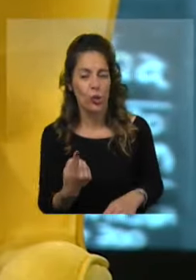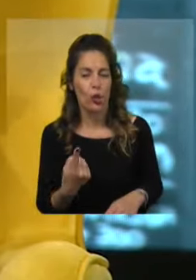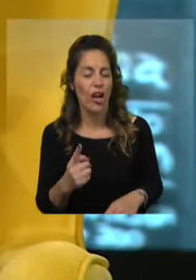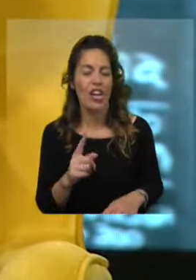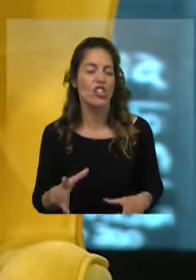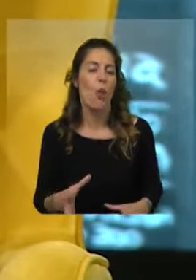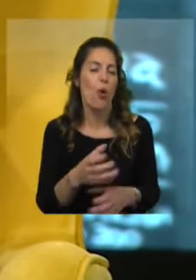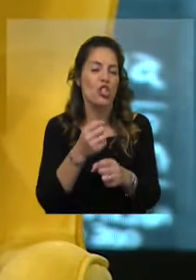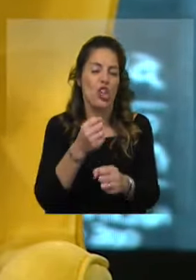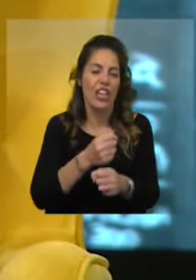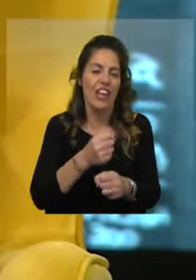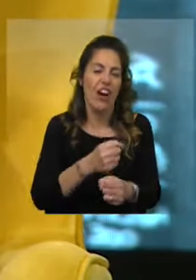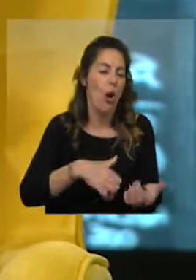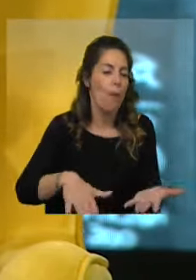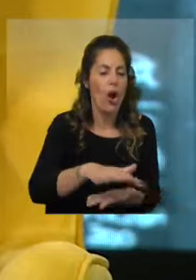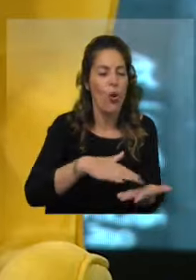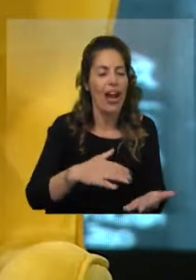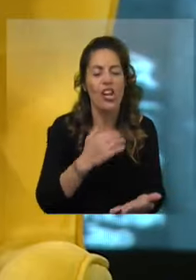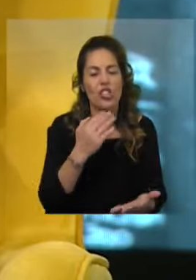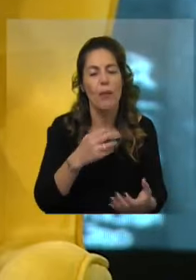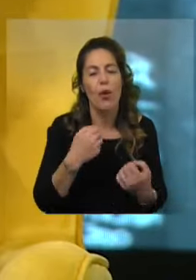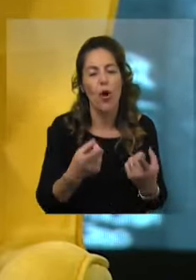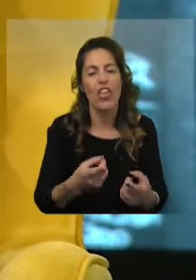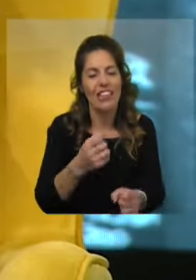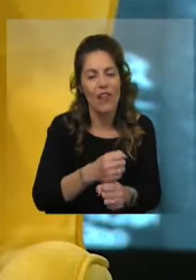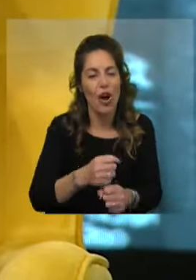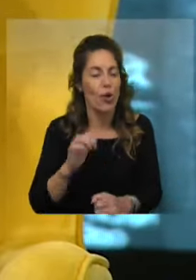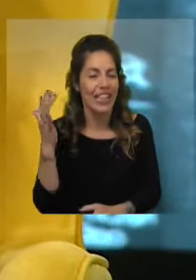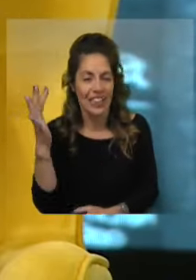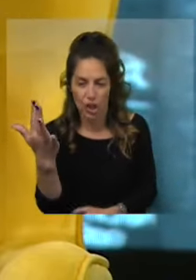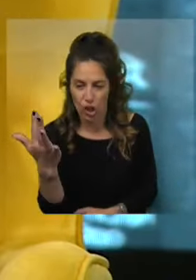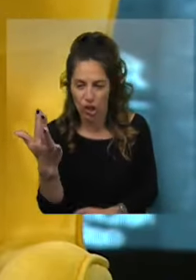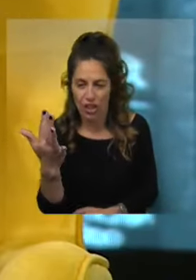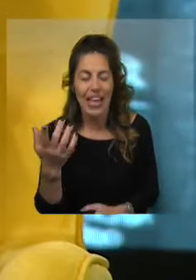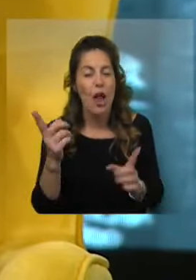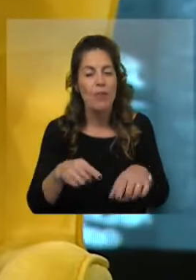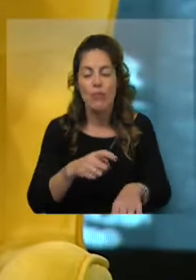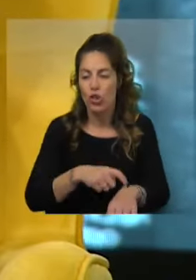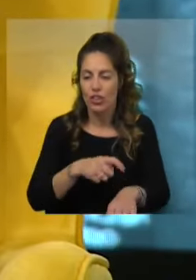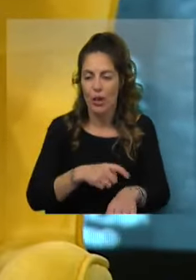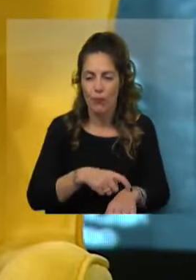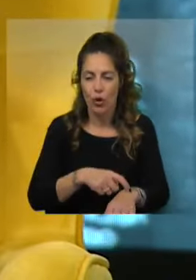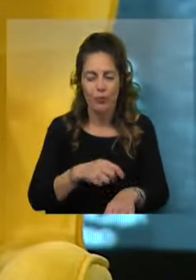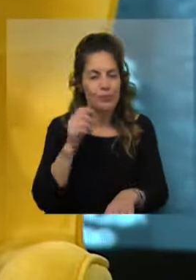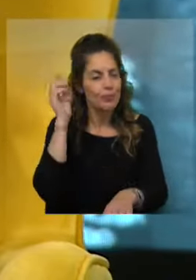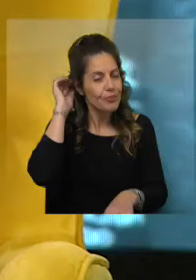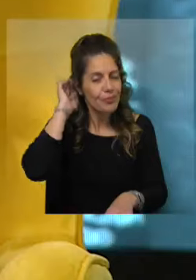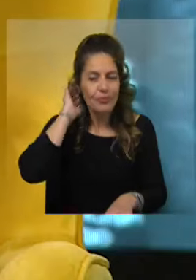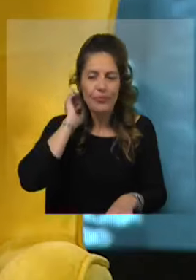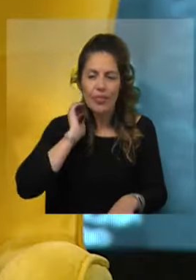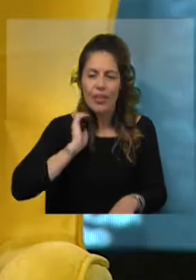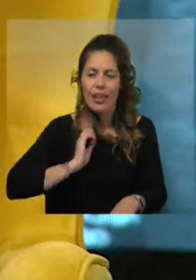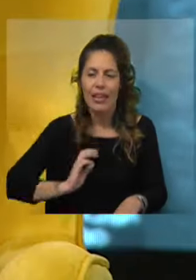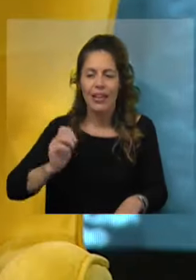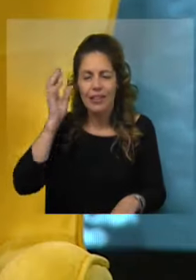trabajo para los lugares donde no sabemos cómo dar trabajo en el interior y a su vez que tengan menos